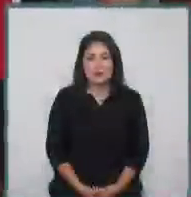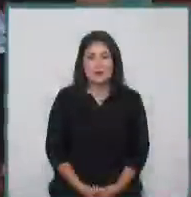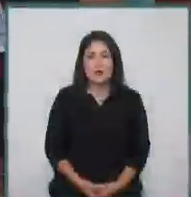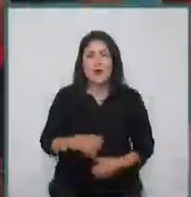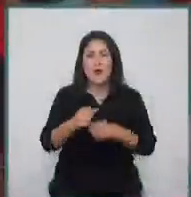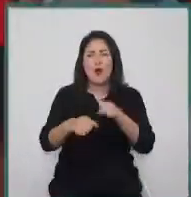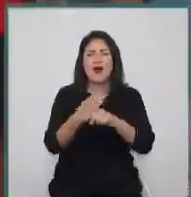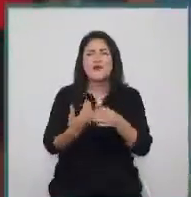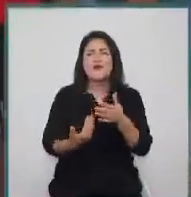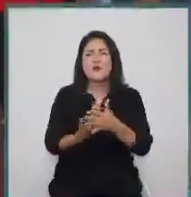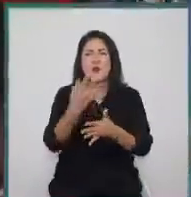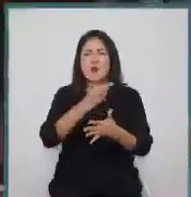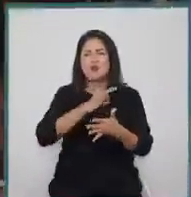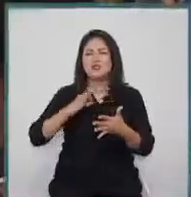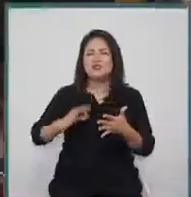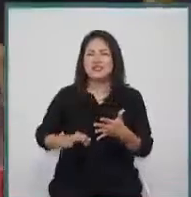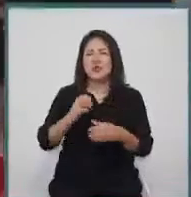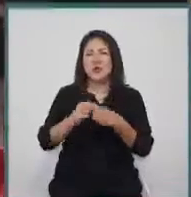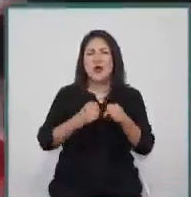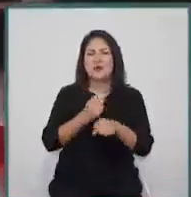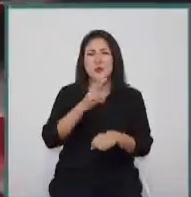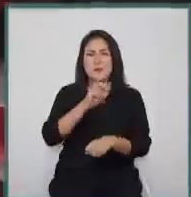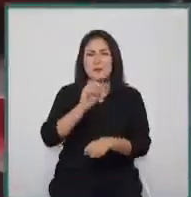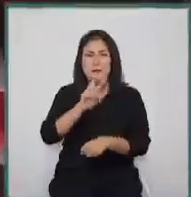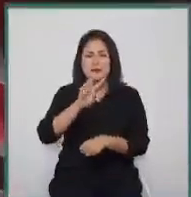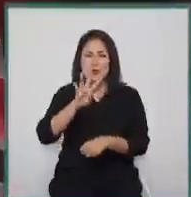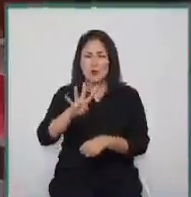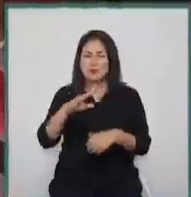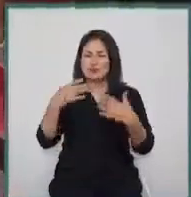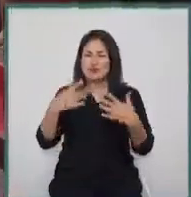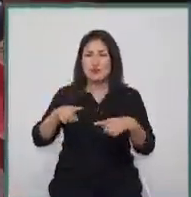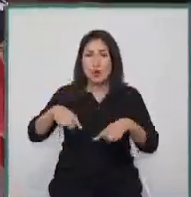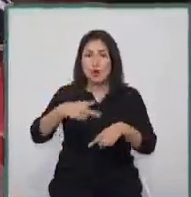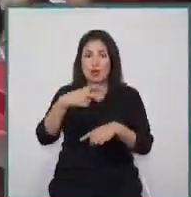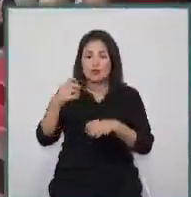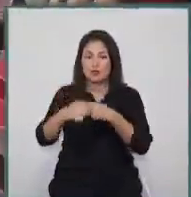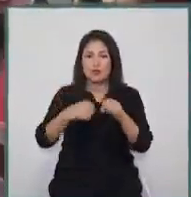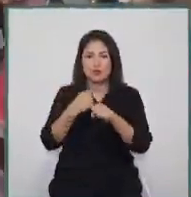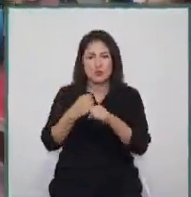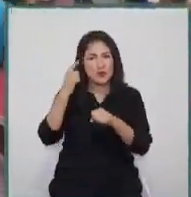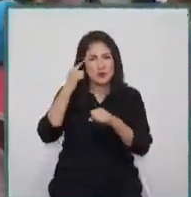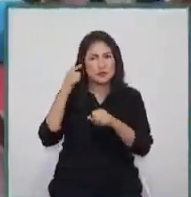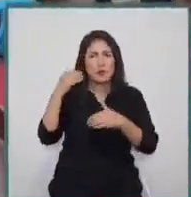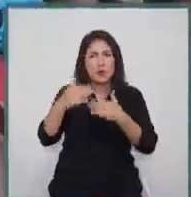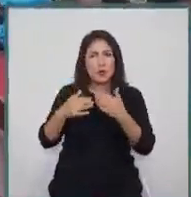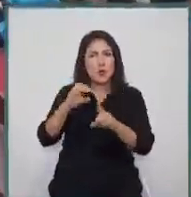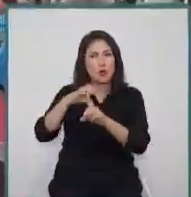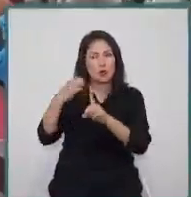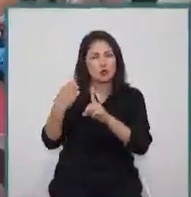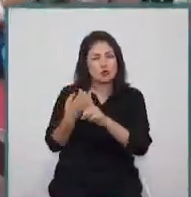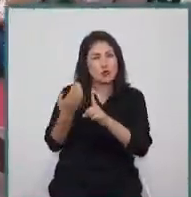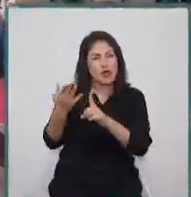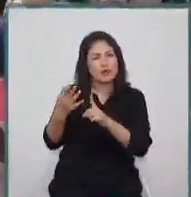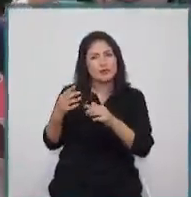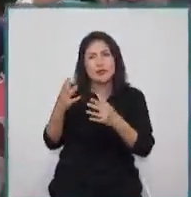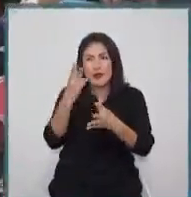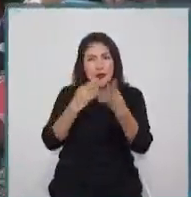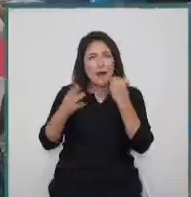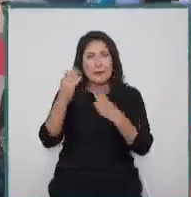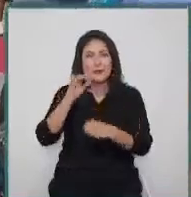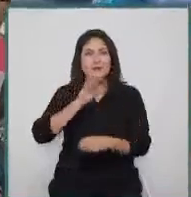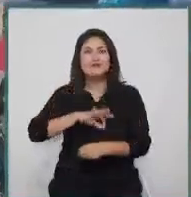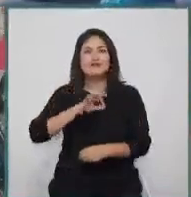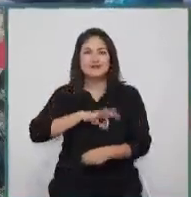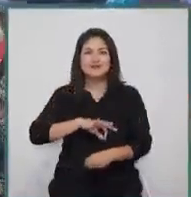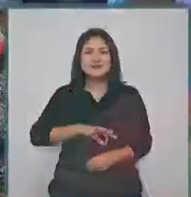Huaila, feliz año nuevo chino 2024 y que este año de nuestro bicentenario sea una oportunidad para acercarnos más a esta milenaria cultura